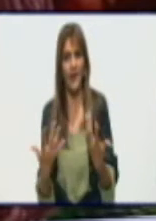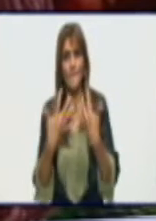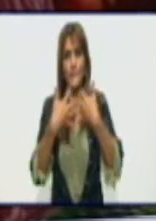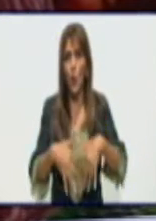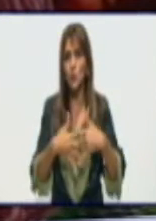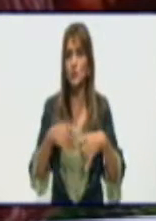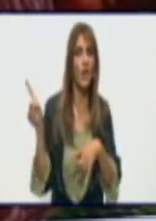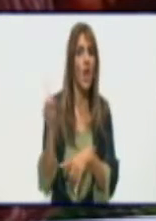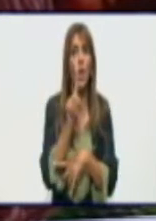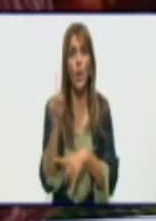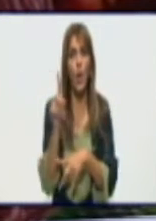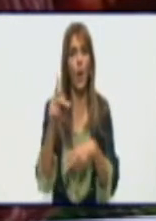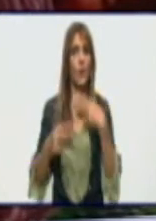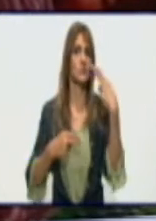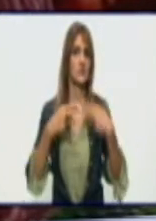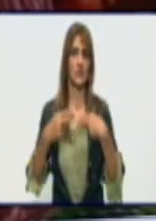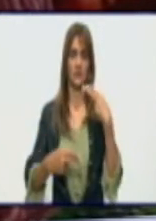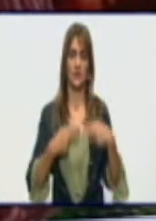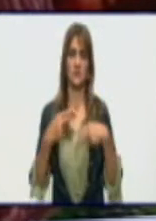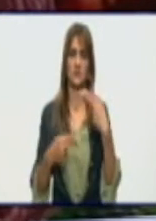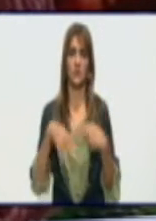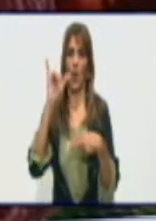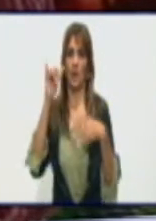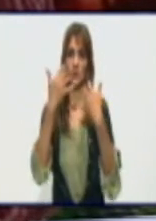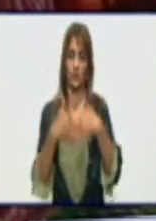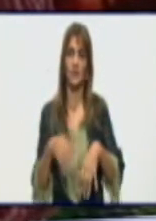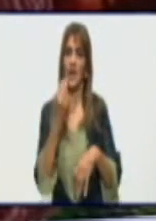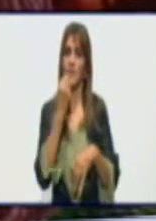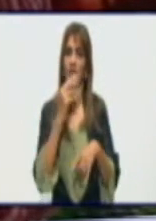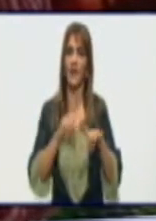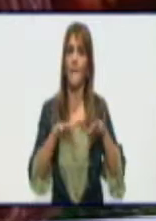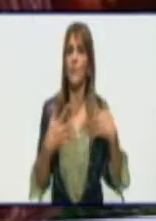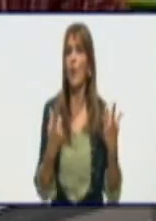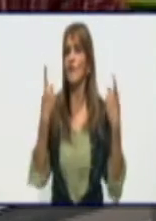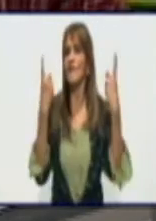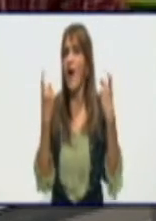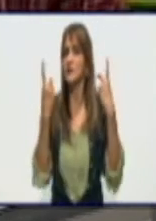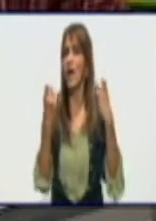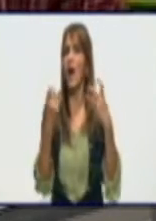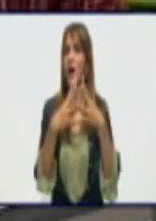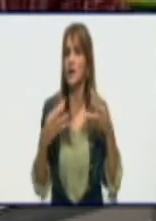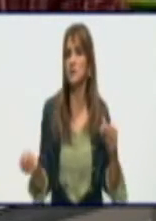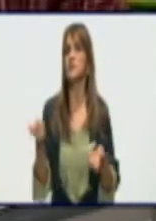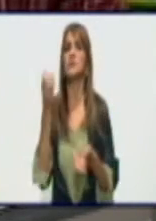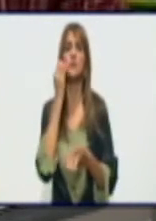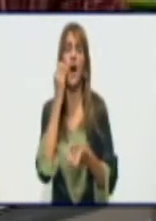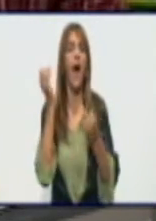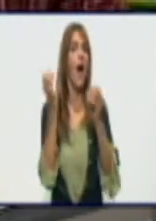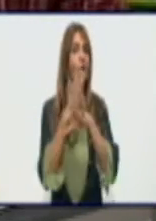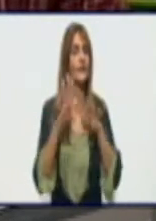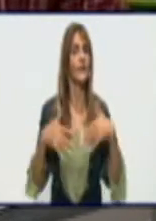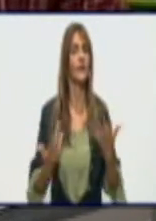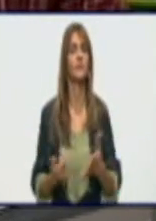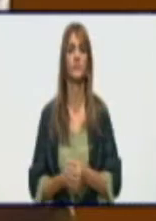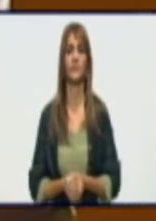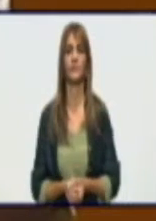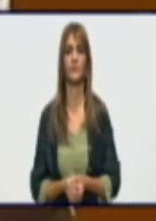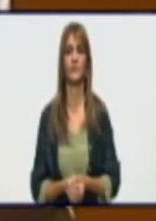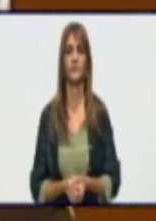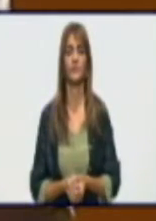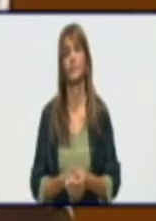en la industria alimentaria del territorio por el déficit de harina. Normalmente, empezando por el